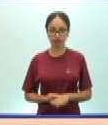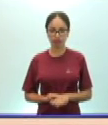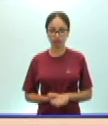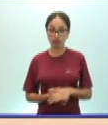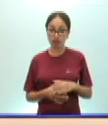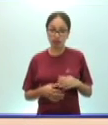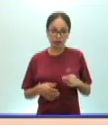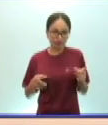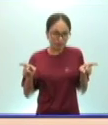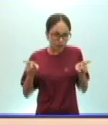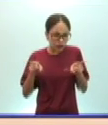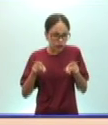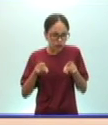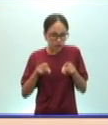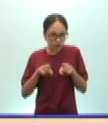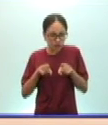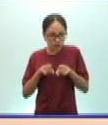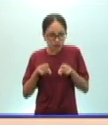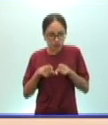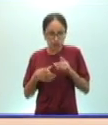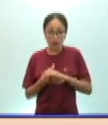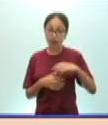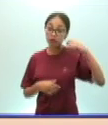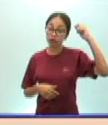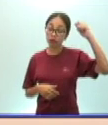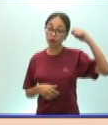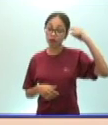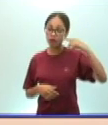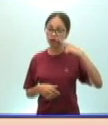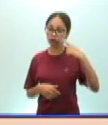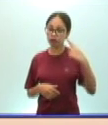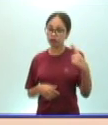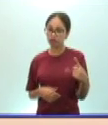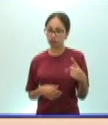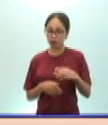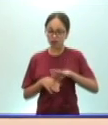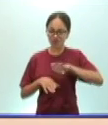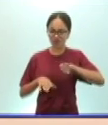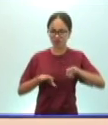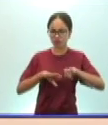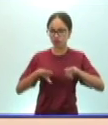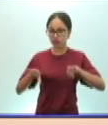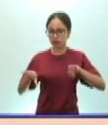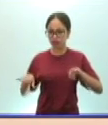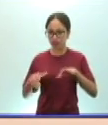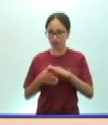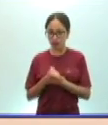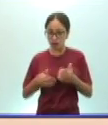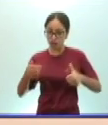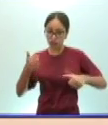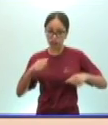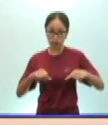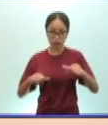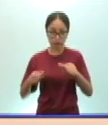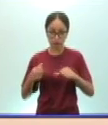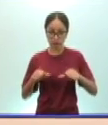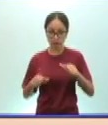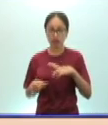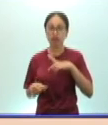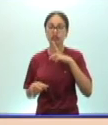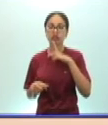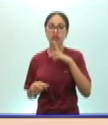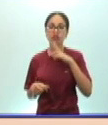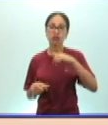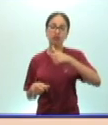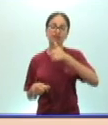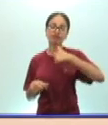Resumiendo entonces el video observado. Si queremos separar una mezcla formada por agua y aceite, sabemos